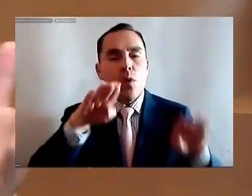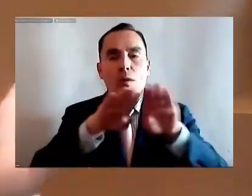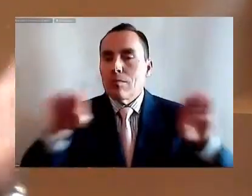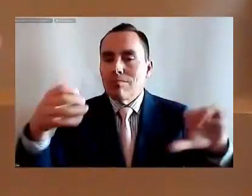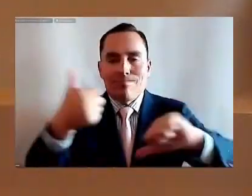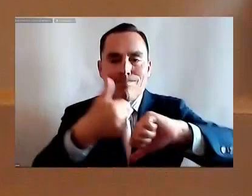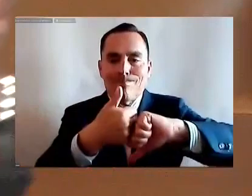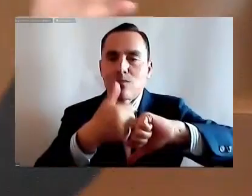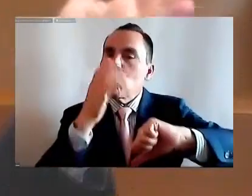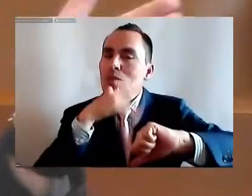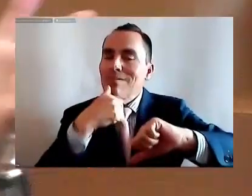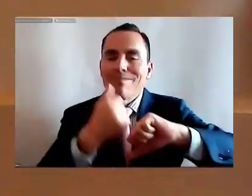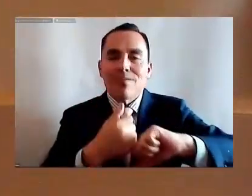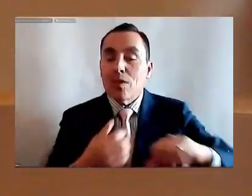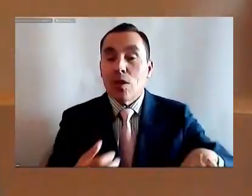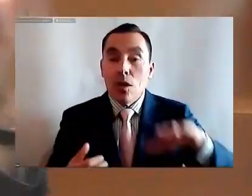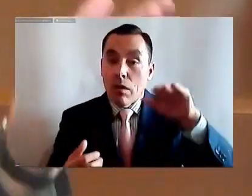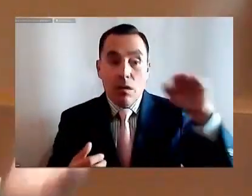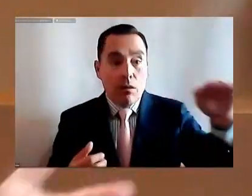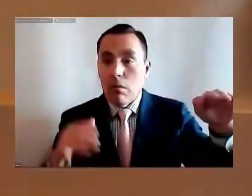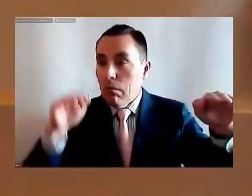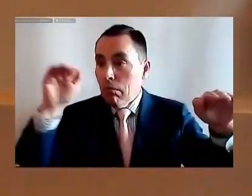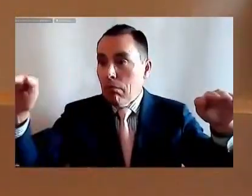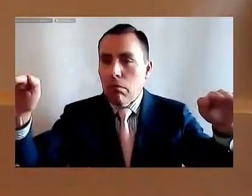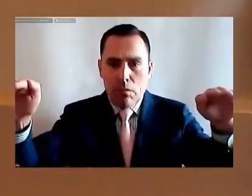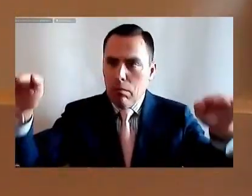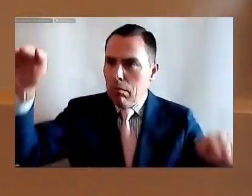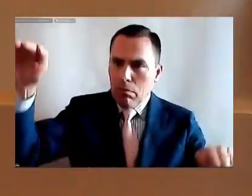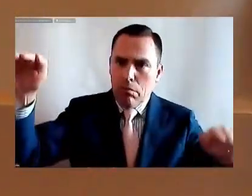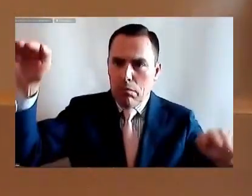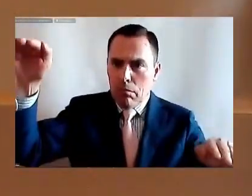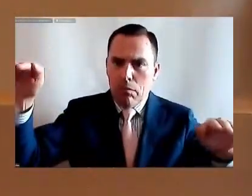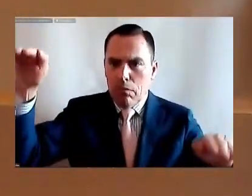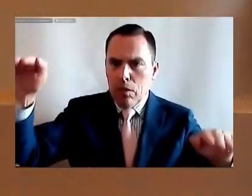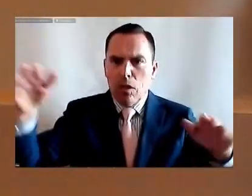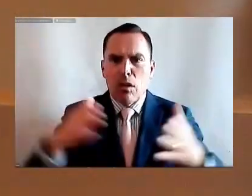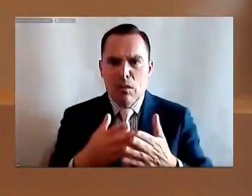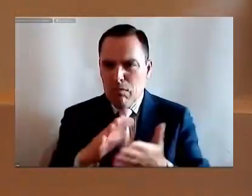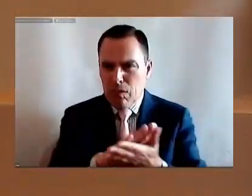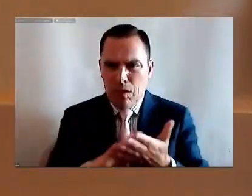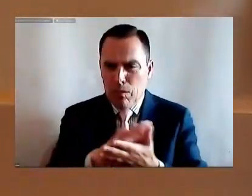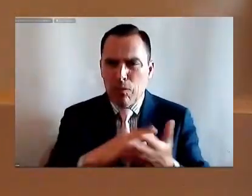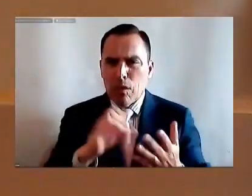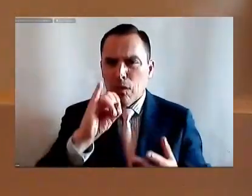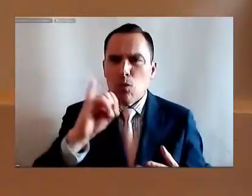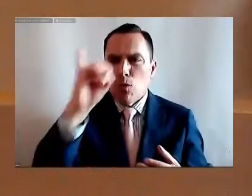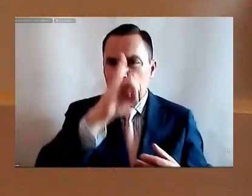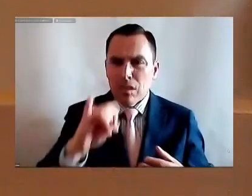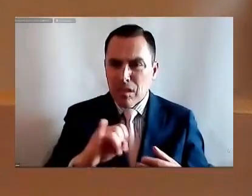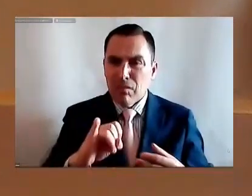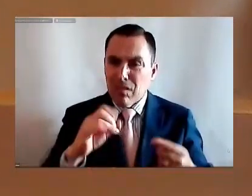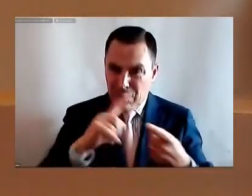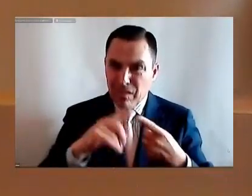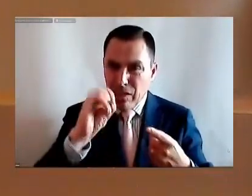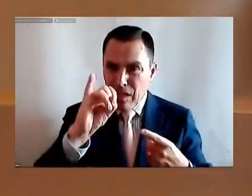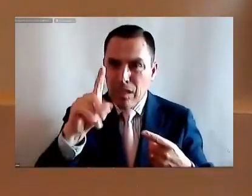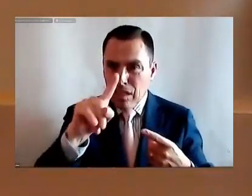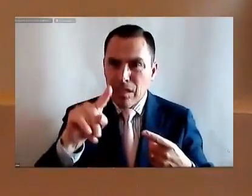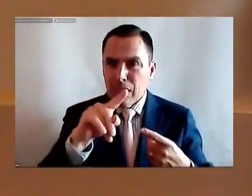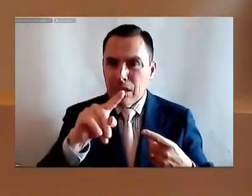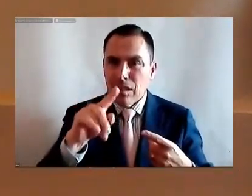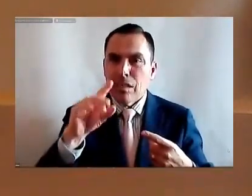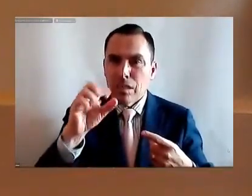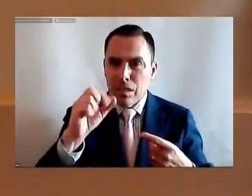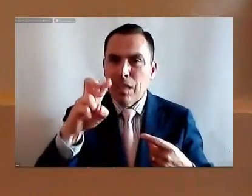sea, el mismo cobro diferenciado que existió durante muchos años en la ISAPRE, porque la mujer puede tener bebé. Eso